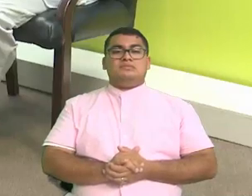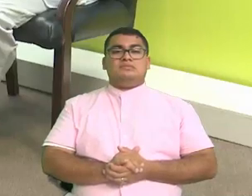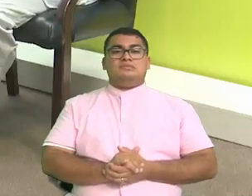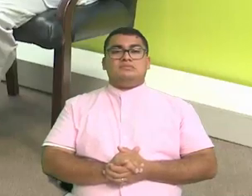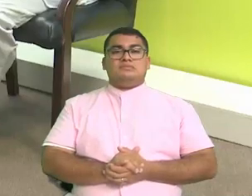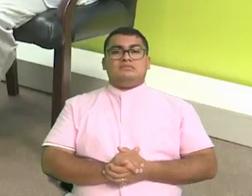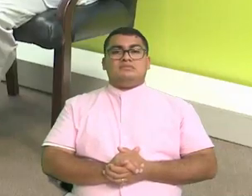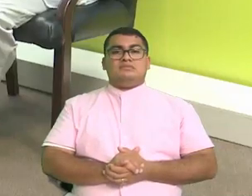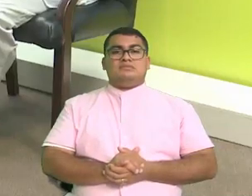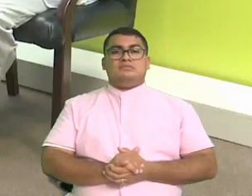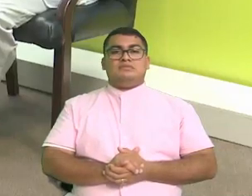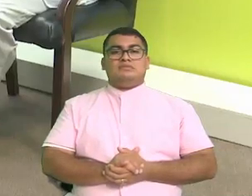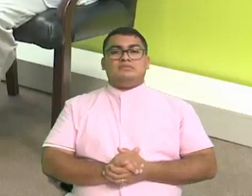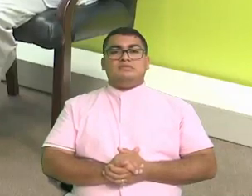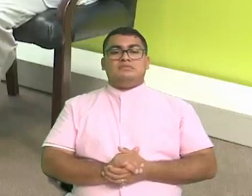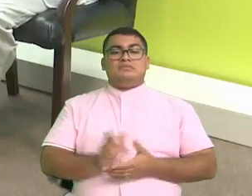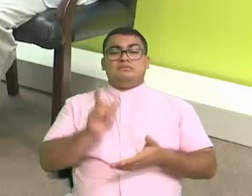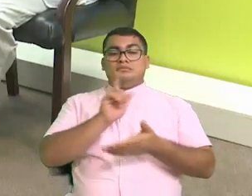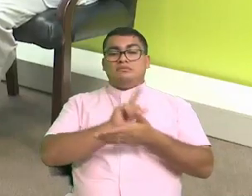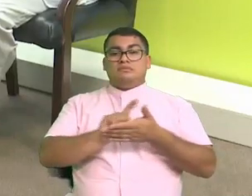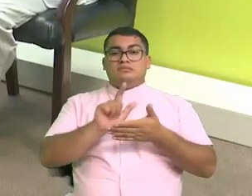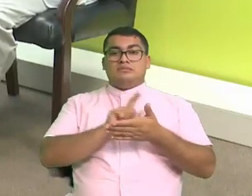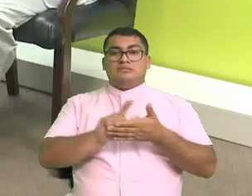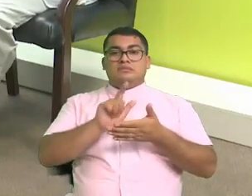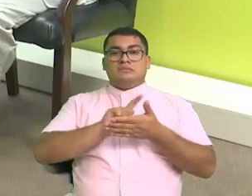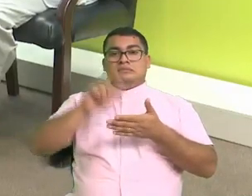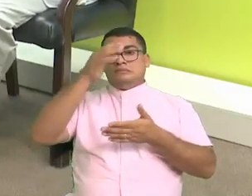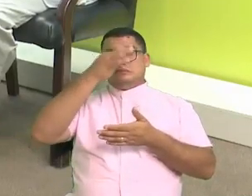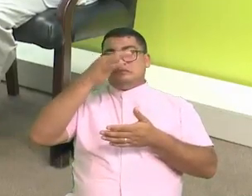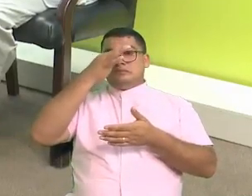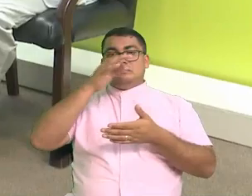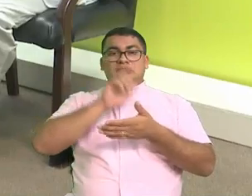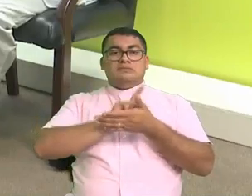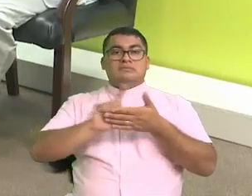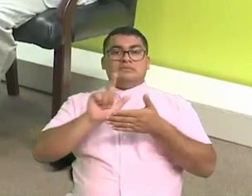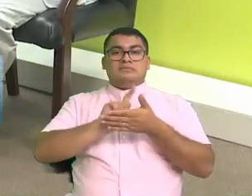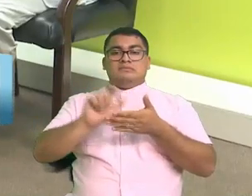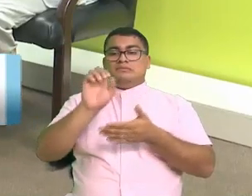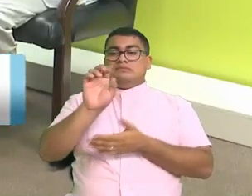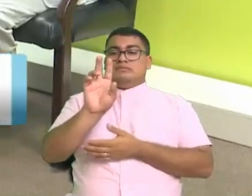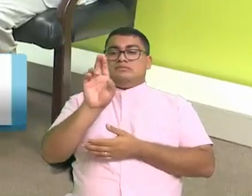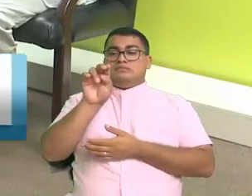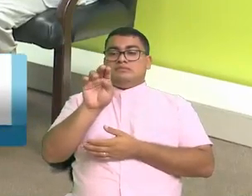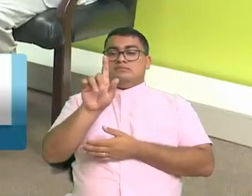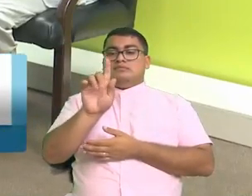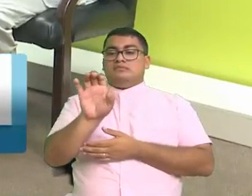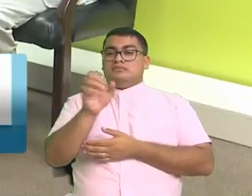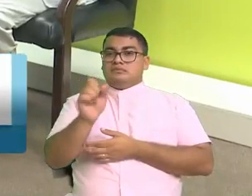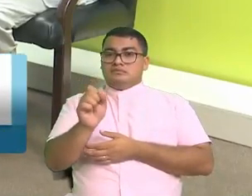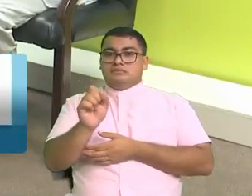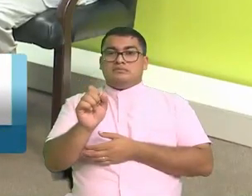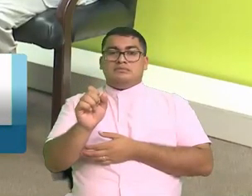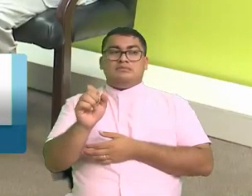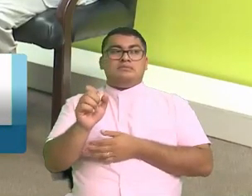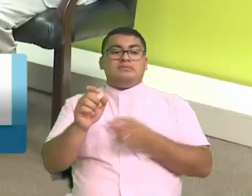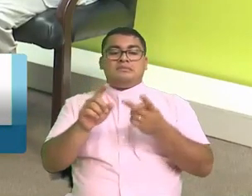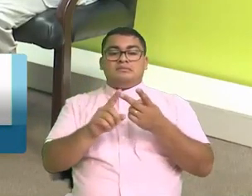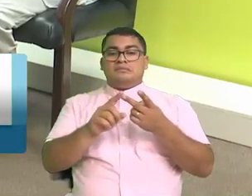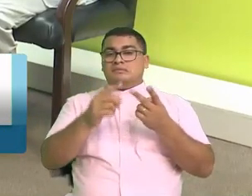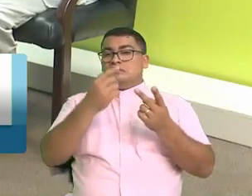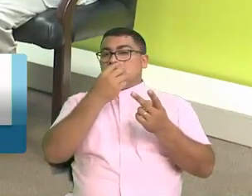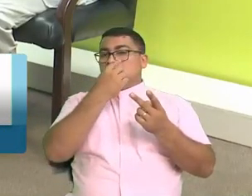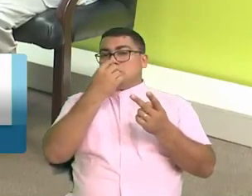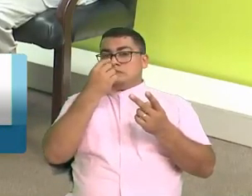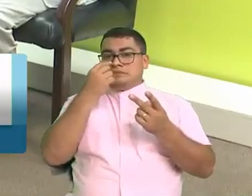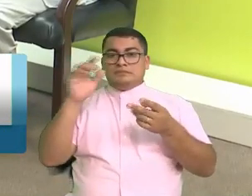porque esto limpia lo que son los cornetes, el tabique nasal, todo